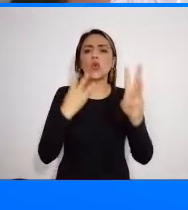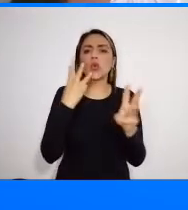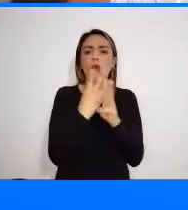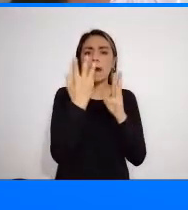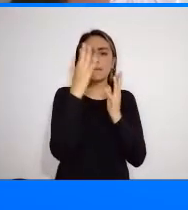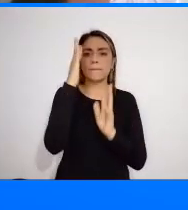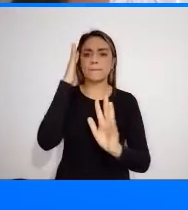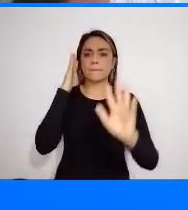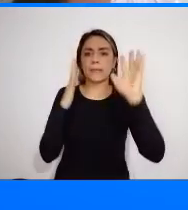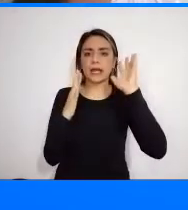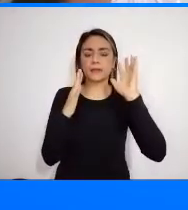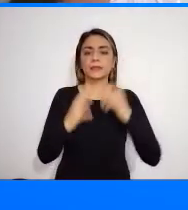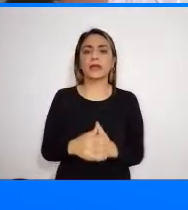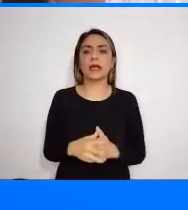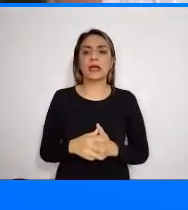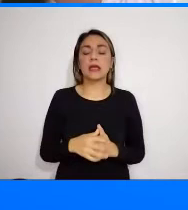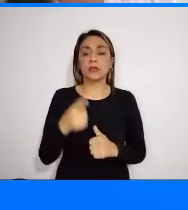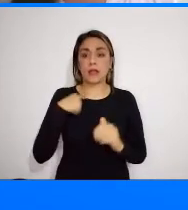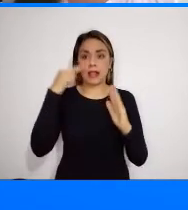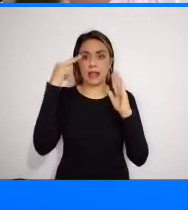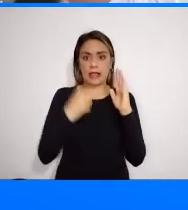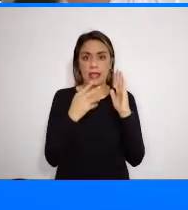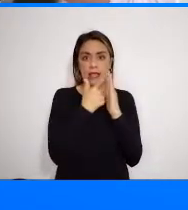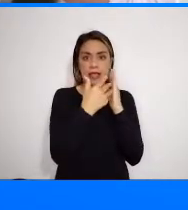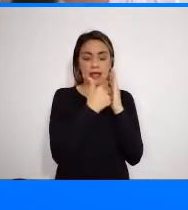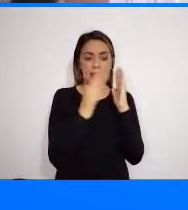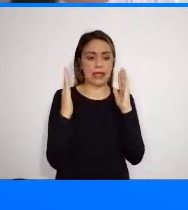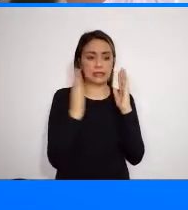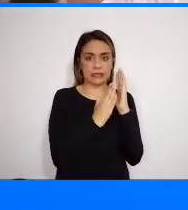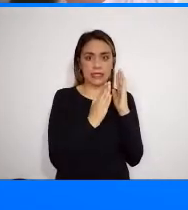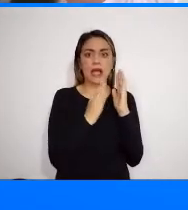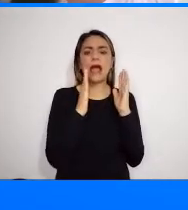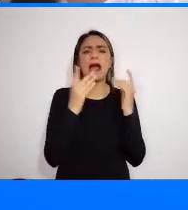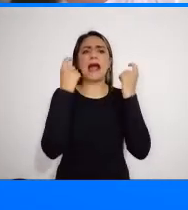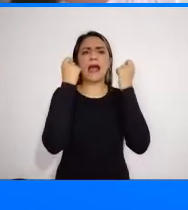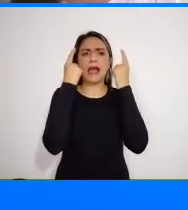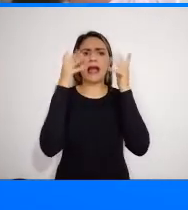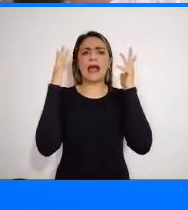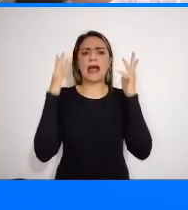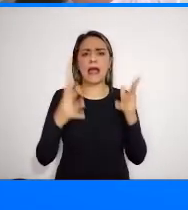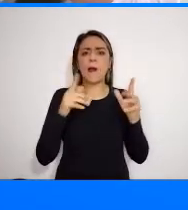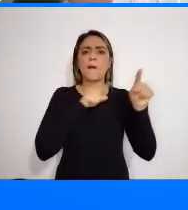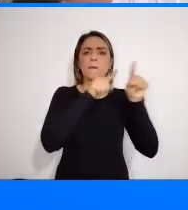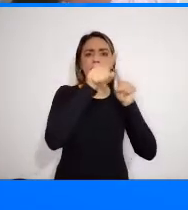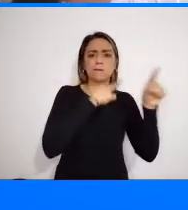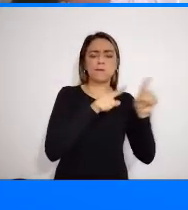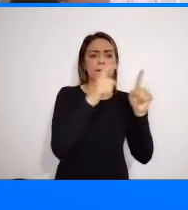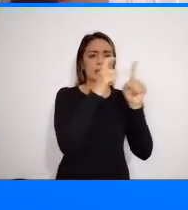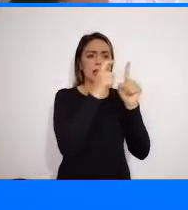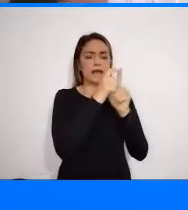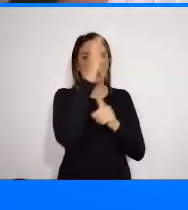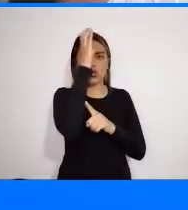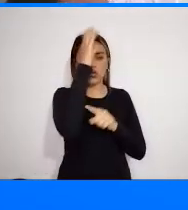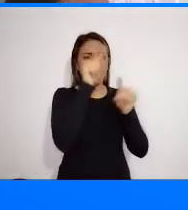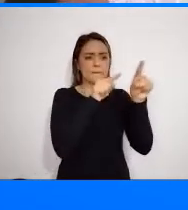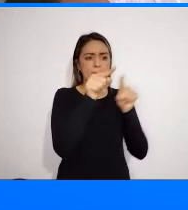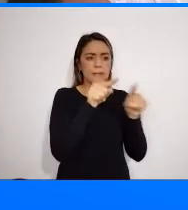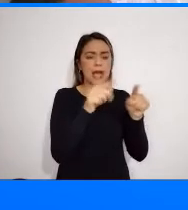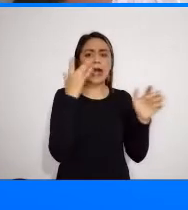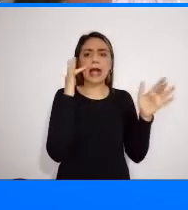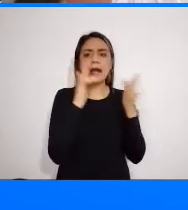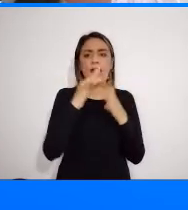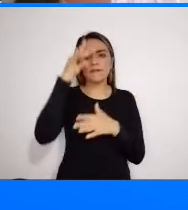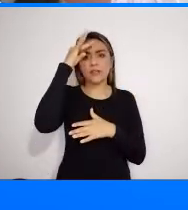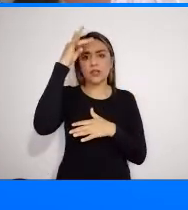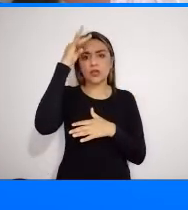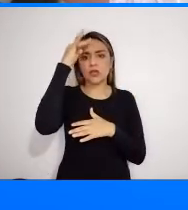Naturaleza. Entonces lo voy a leer textualmente para pues entender algunos términos y toda la filosofía que